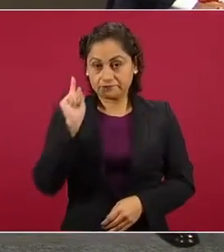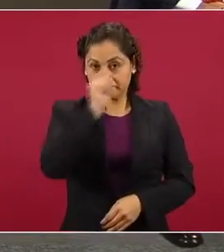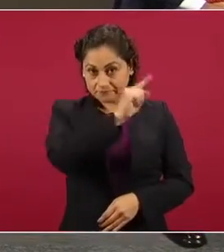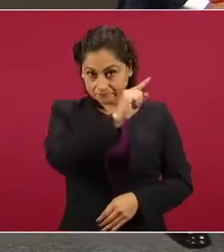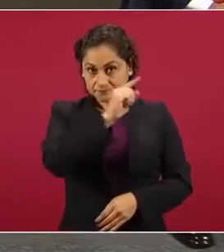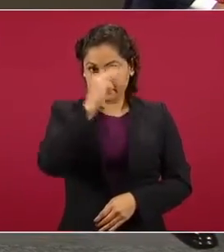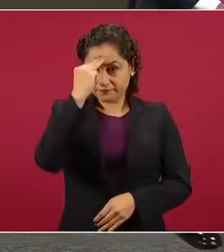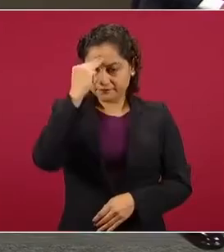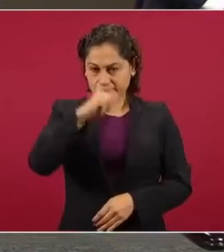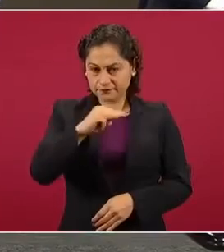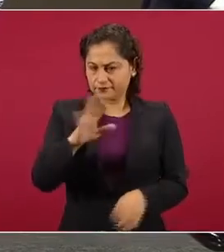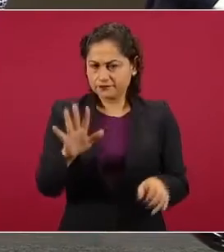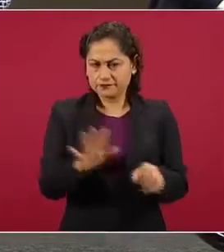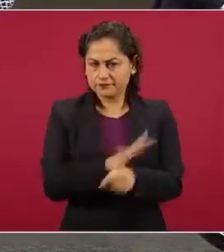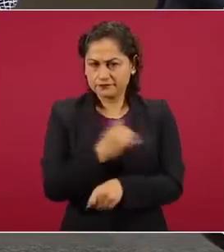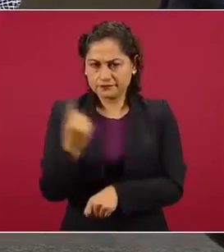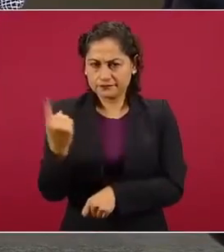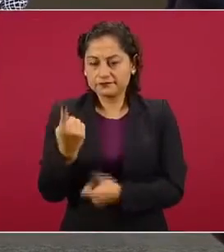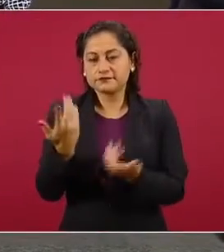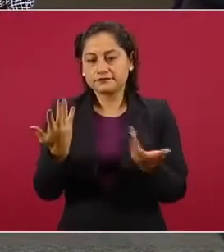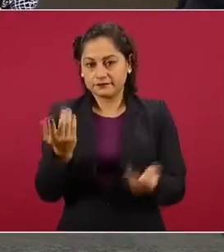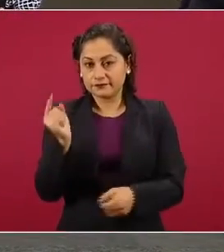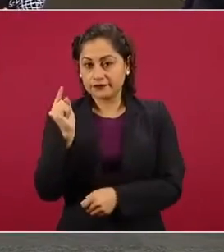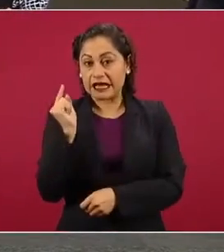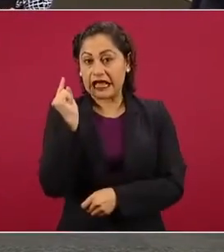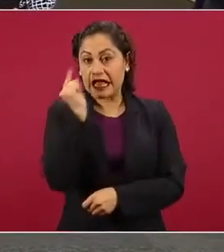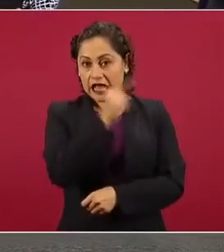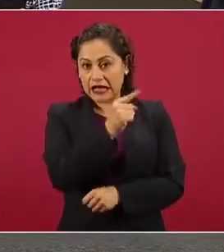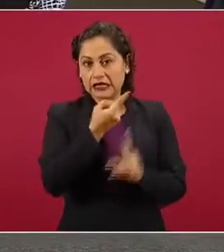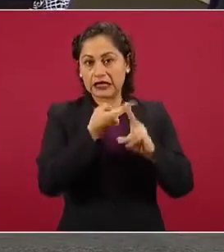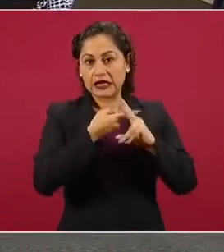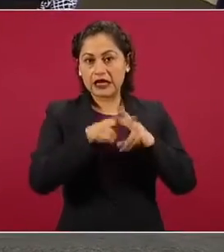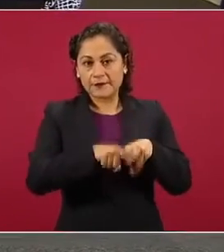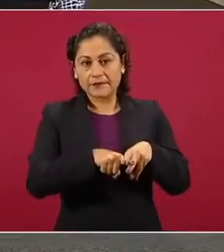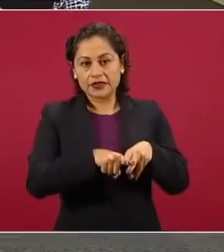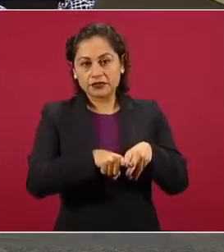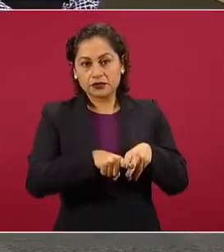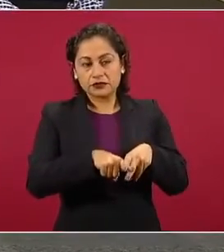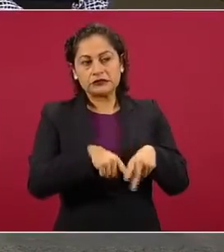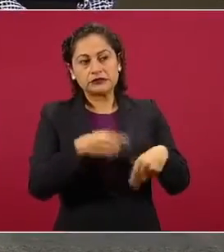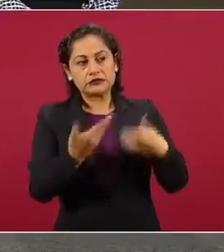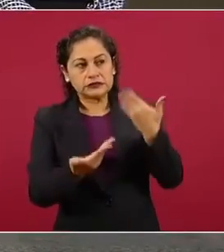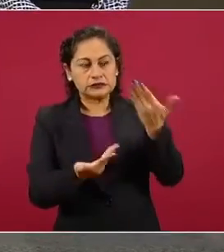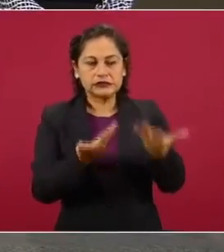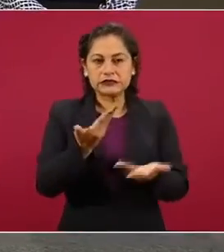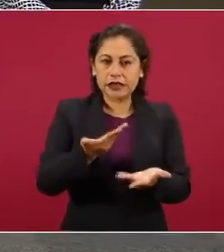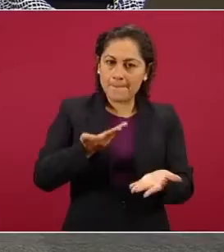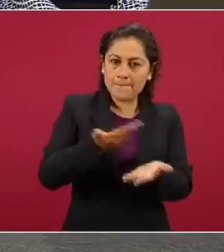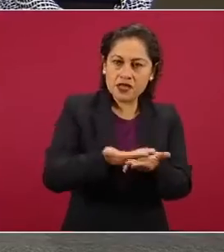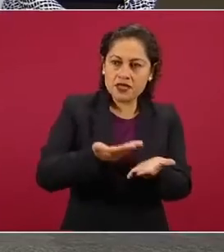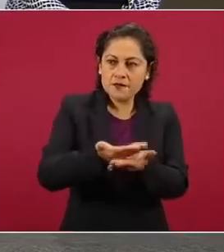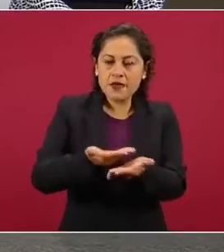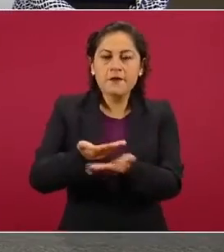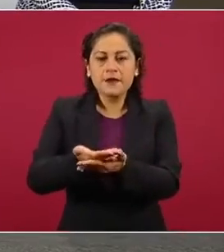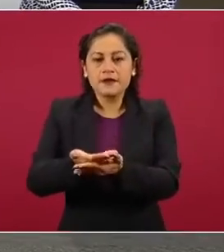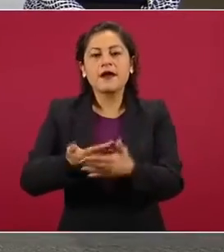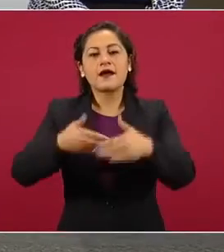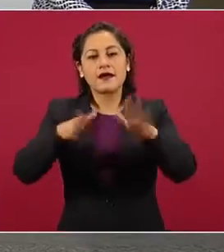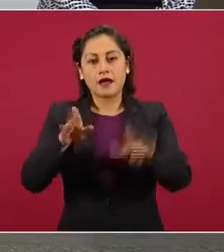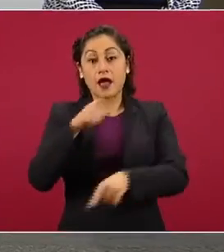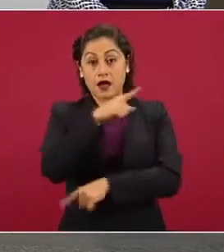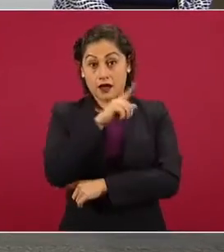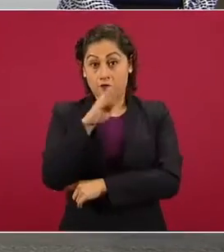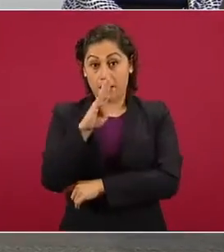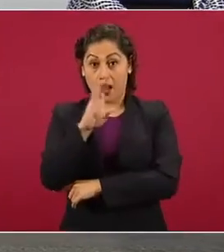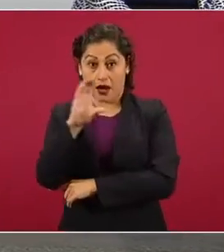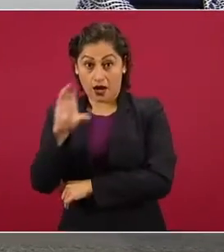Porque ahí surgió la demanda en Baja California. Fueron empresarios